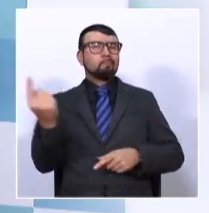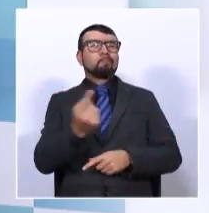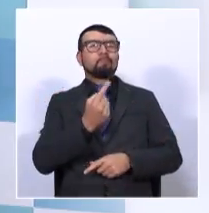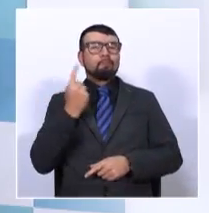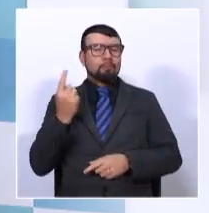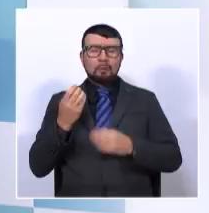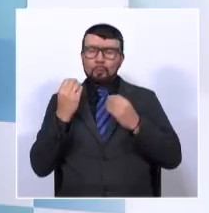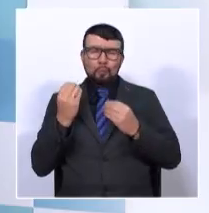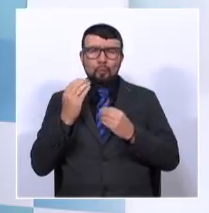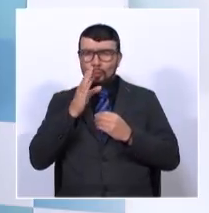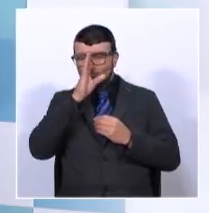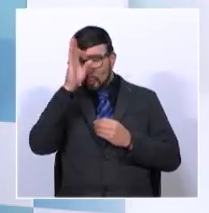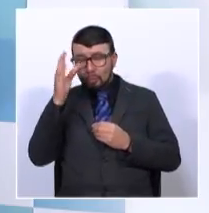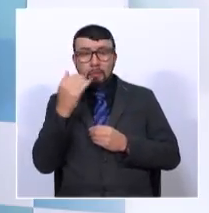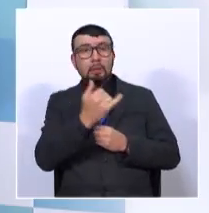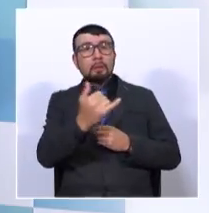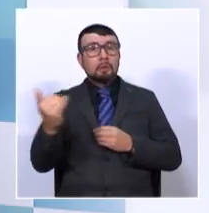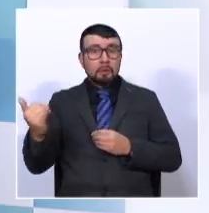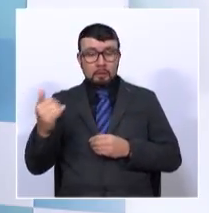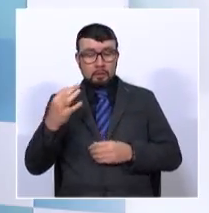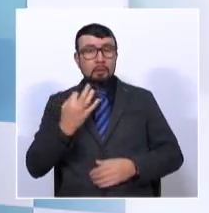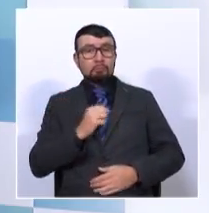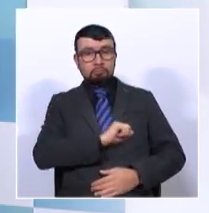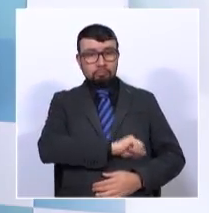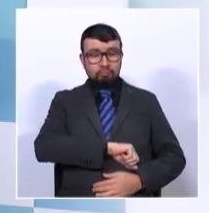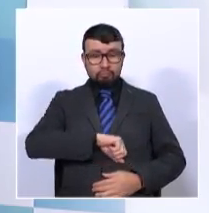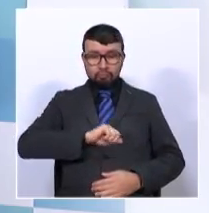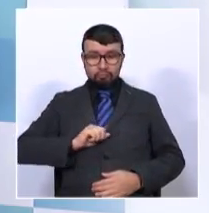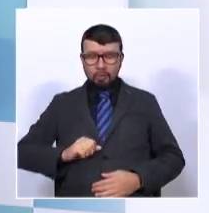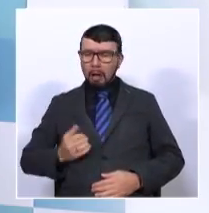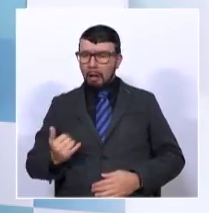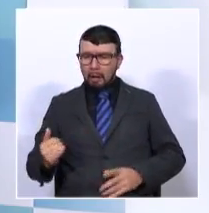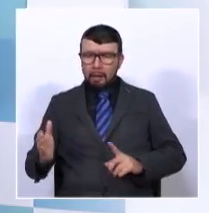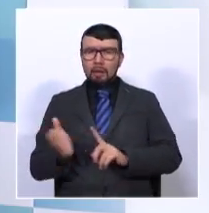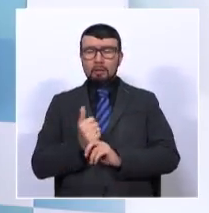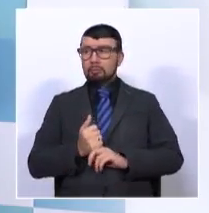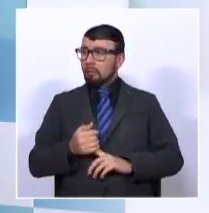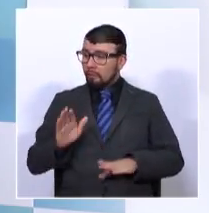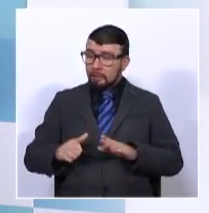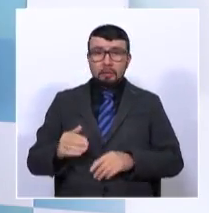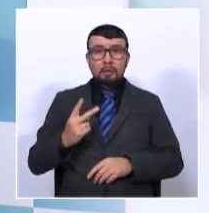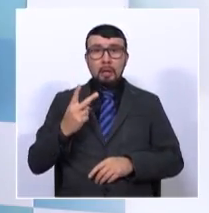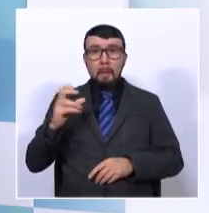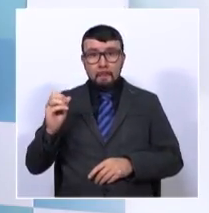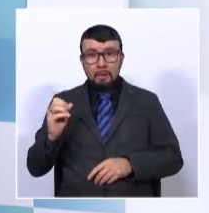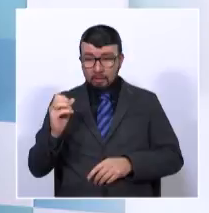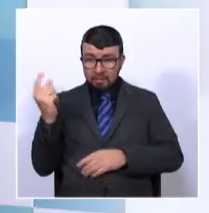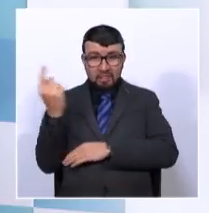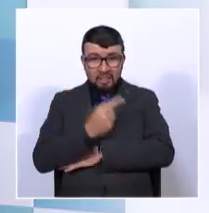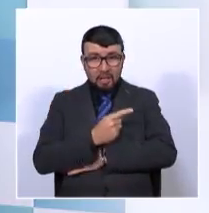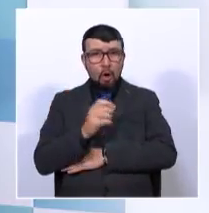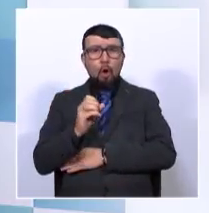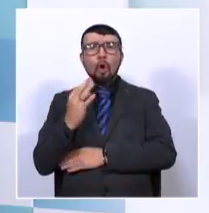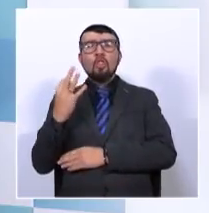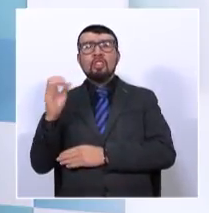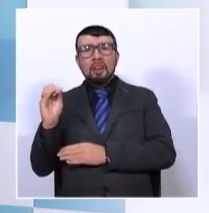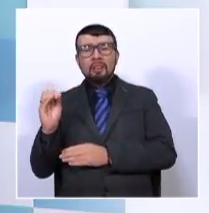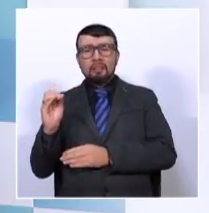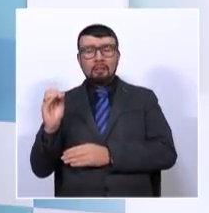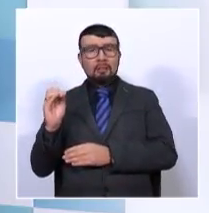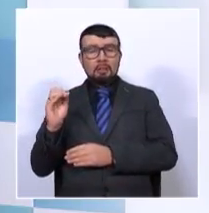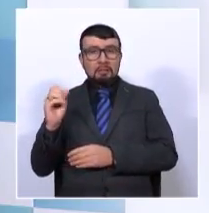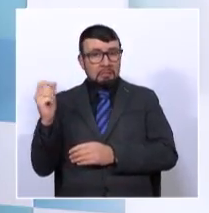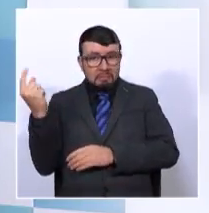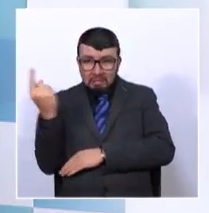muy frecuente encontrar en las ecografías. Nosotros hacemos tal vez 20 ecografías al día o 30 y vemos